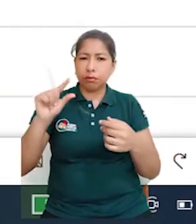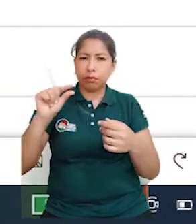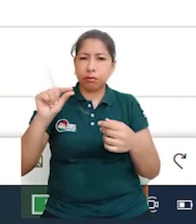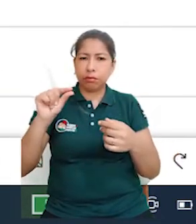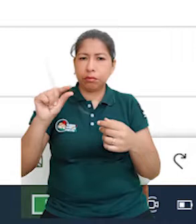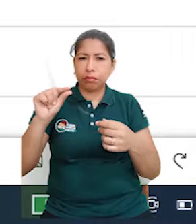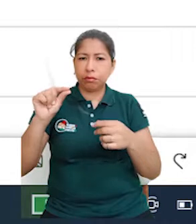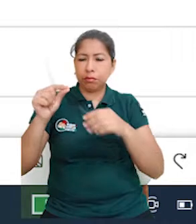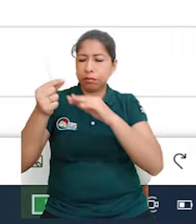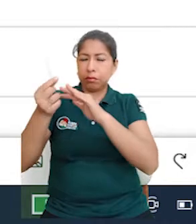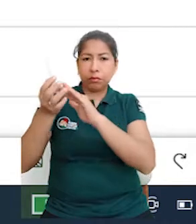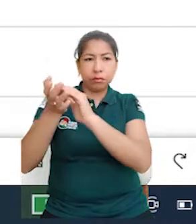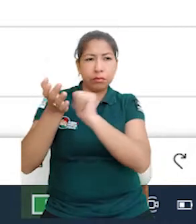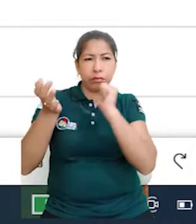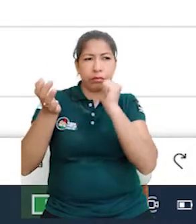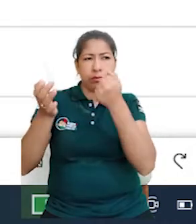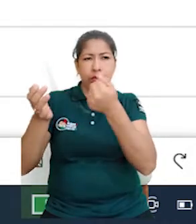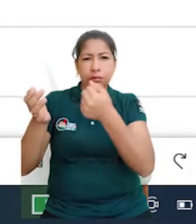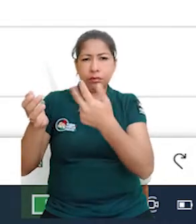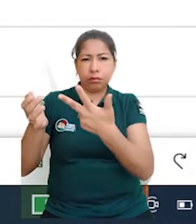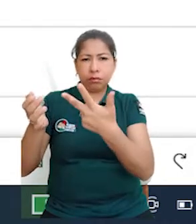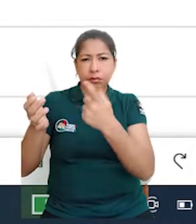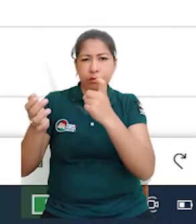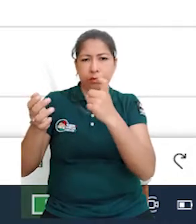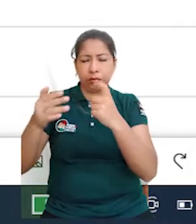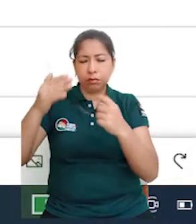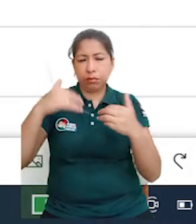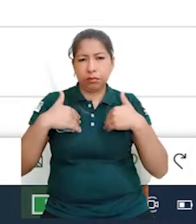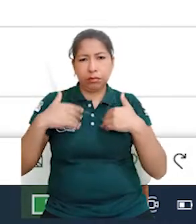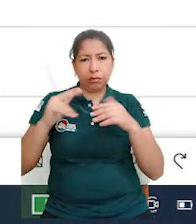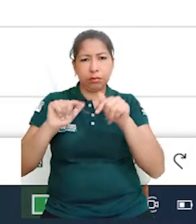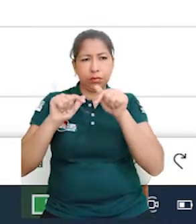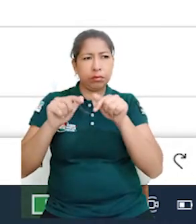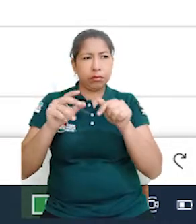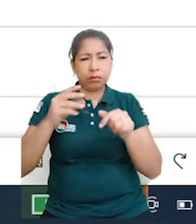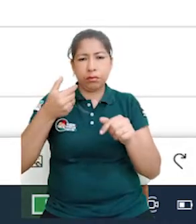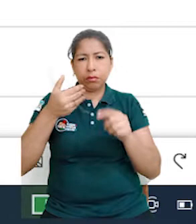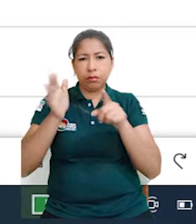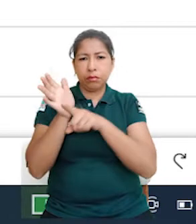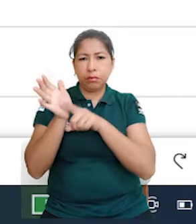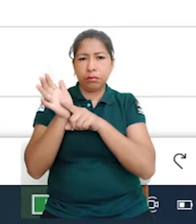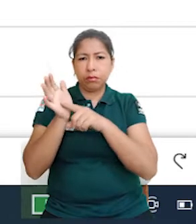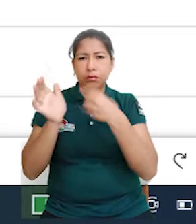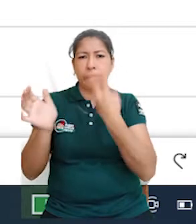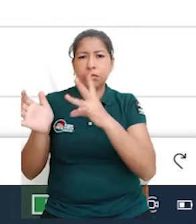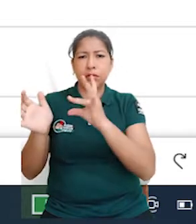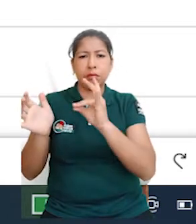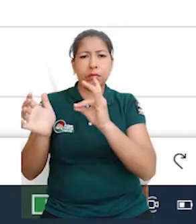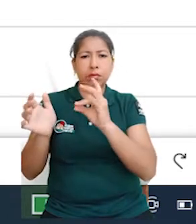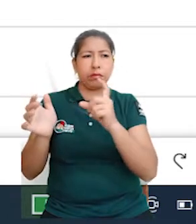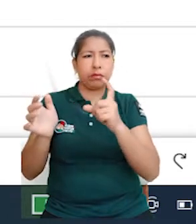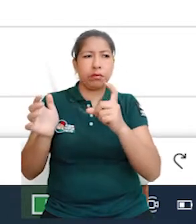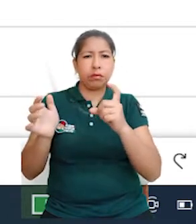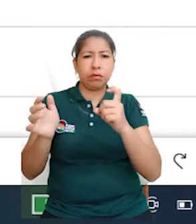al segundo miembro a restar. En el otro lado, entonces, anotamos menos 12.